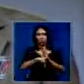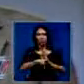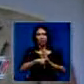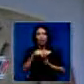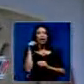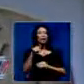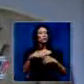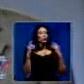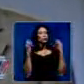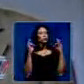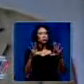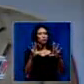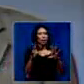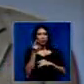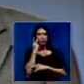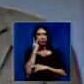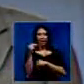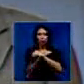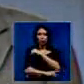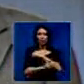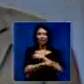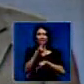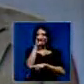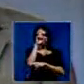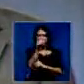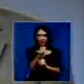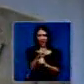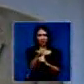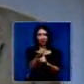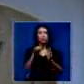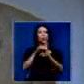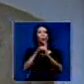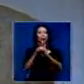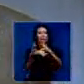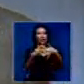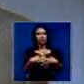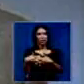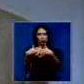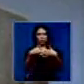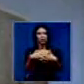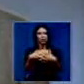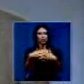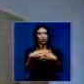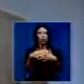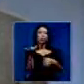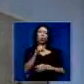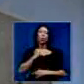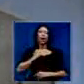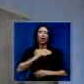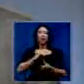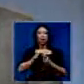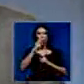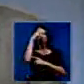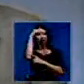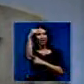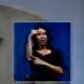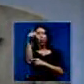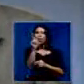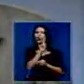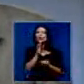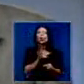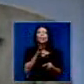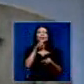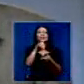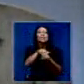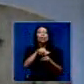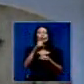Esto es una barbaridad. Vean, los países que se respetan a sí mismos, como los Estados Unidos, por ejemplo, como Canadá o México, no metieron un bien